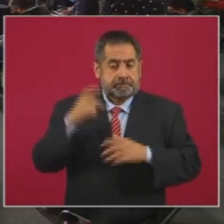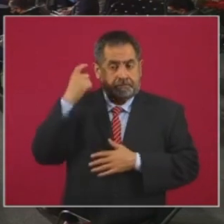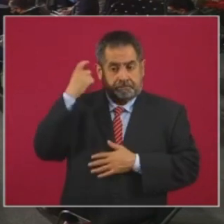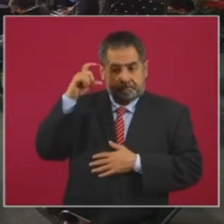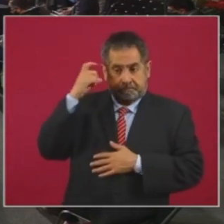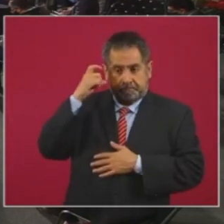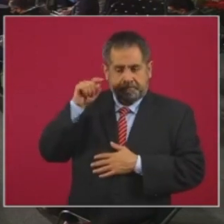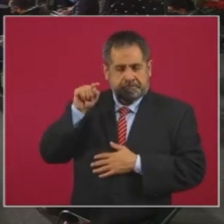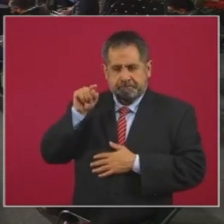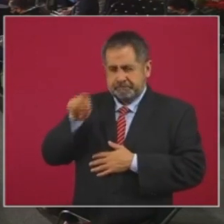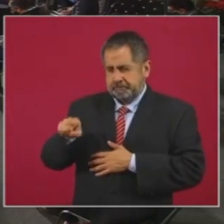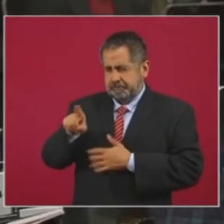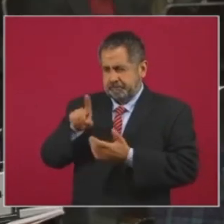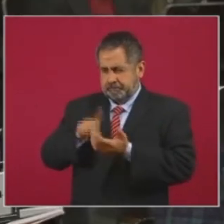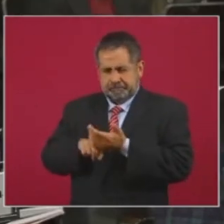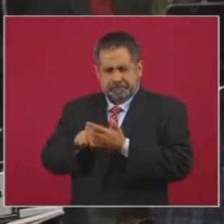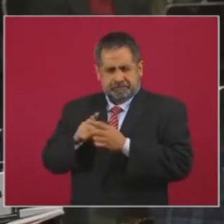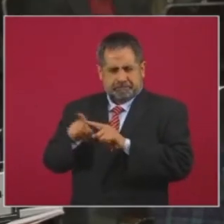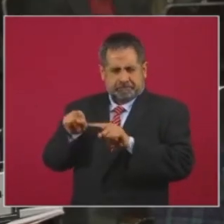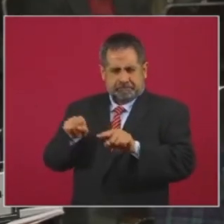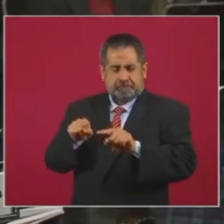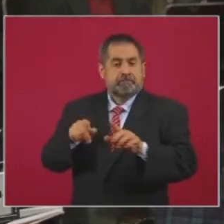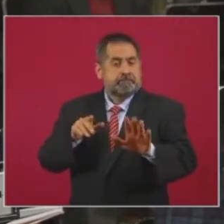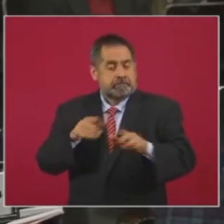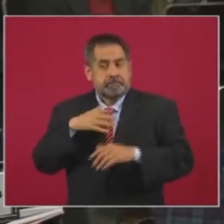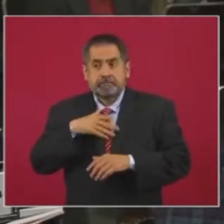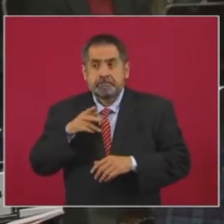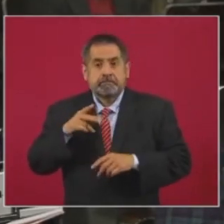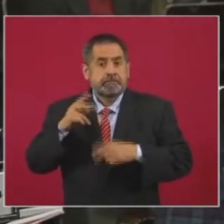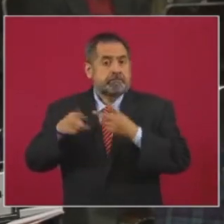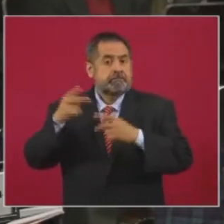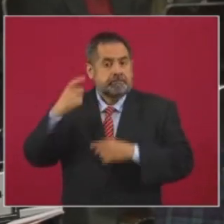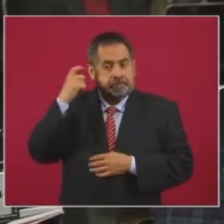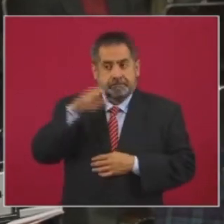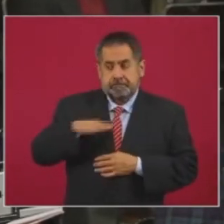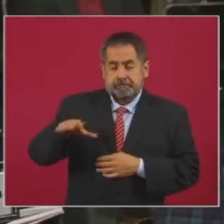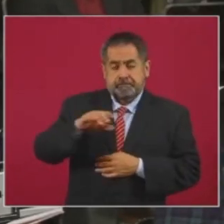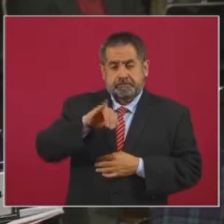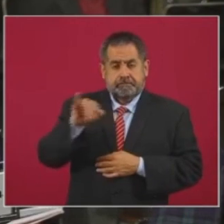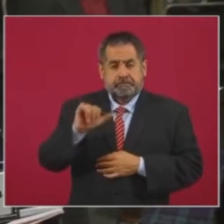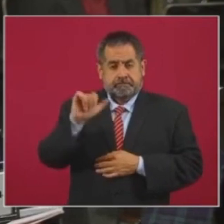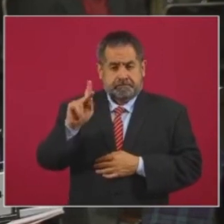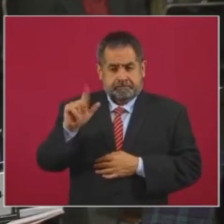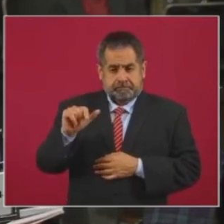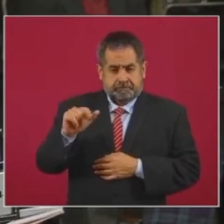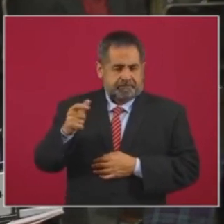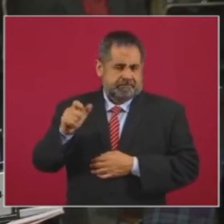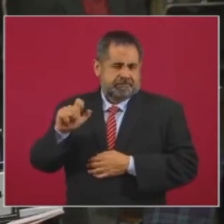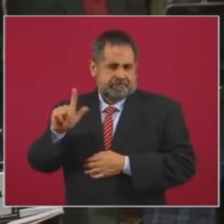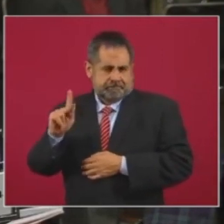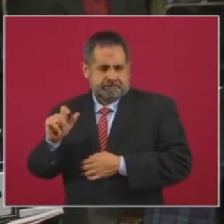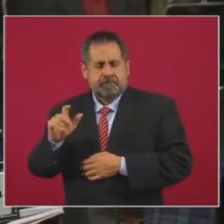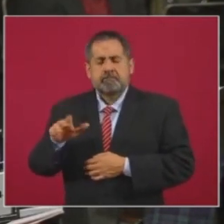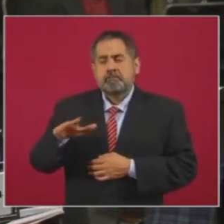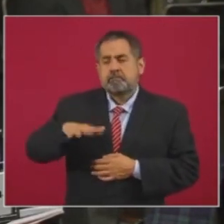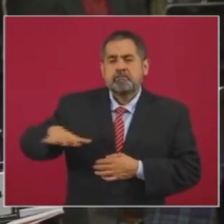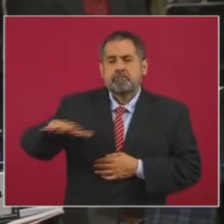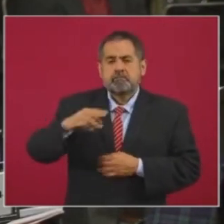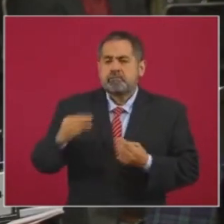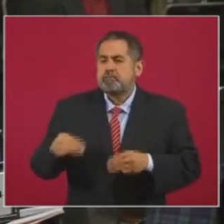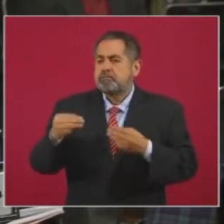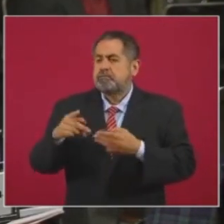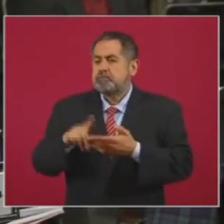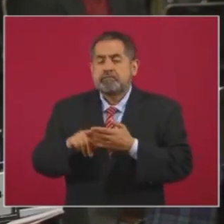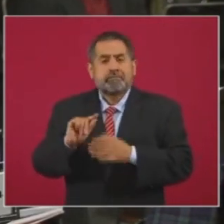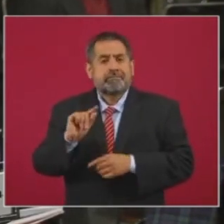existen, fíjese que ahora que anduvimos en Jalpan de Serra, allá en la Sierra Queretana, nos encontramos que el mercado público están a punto